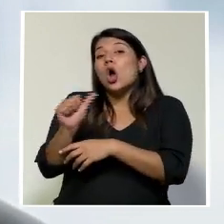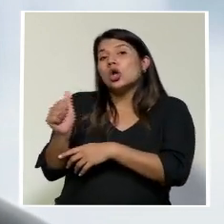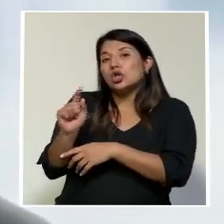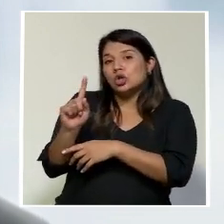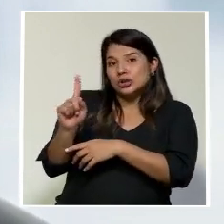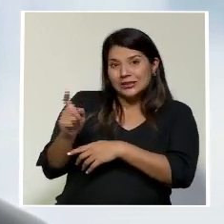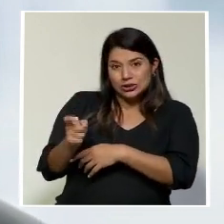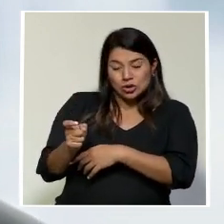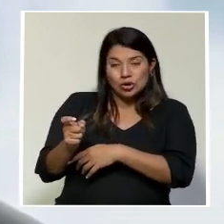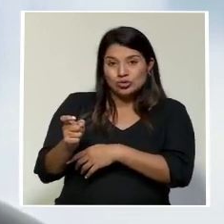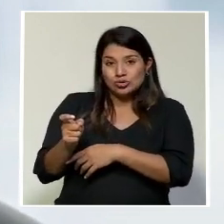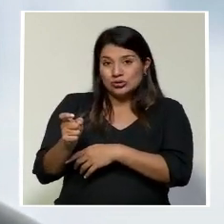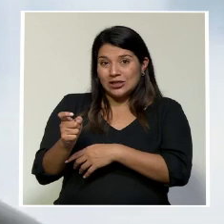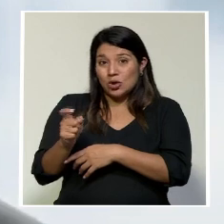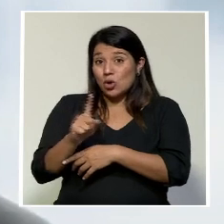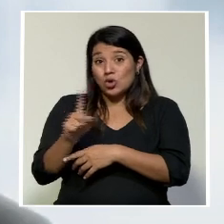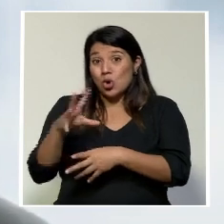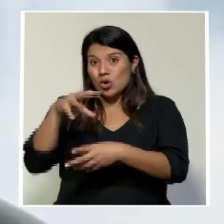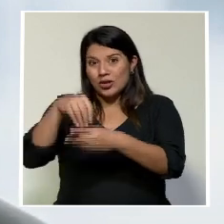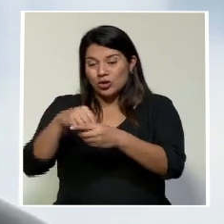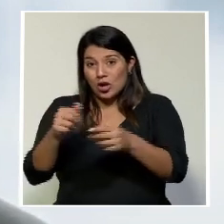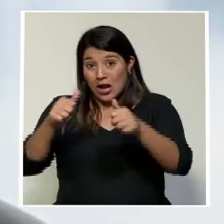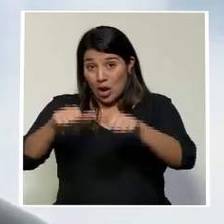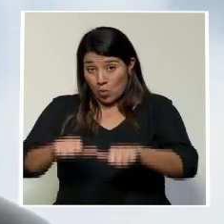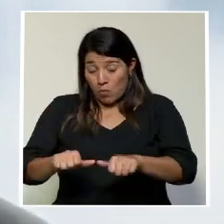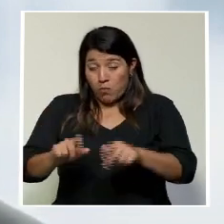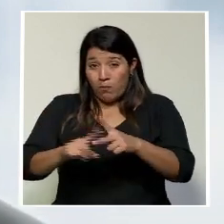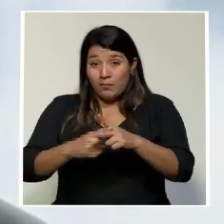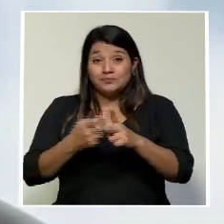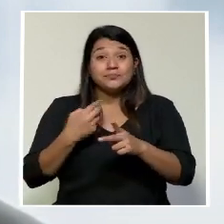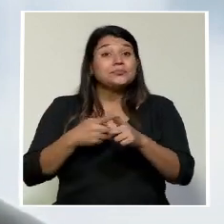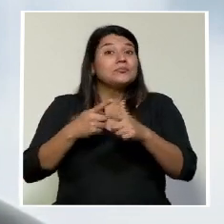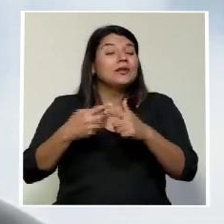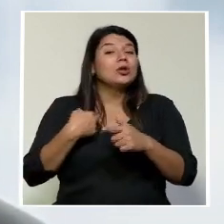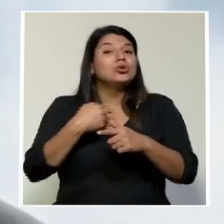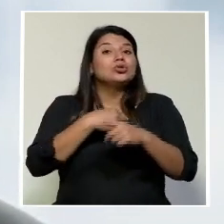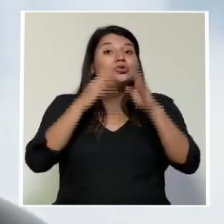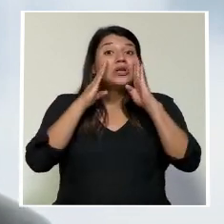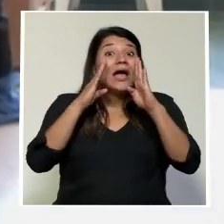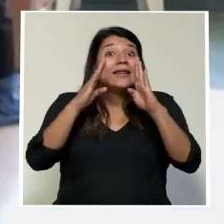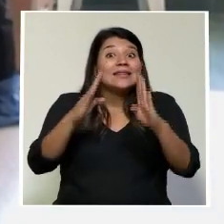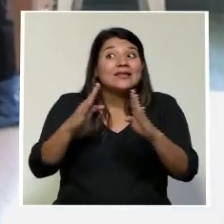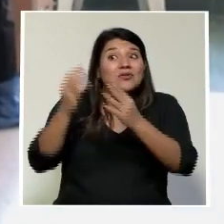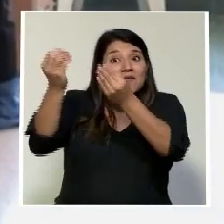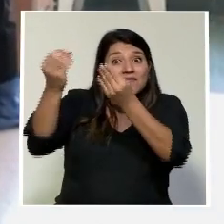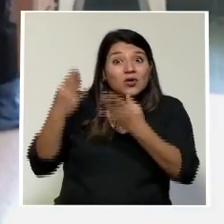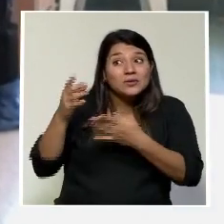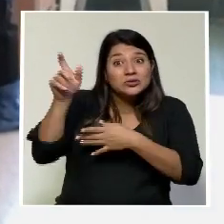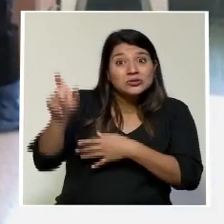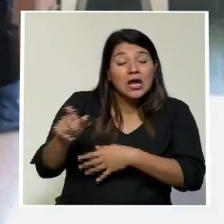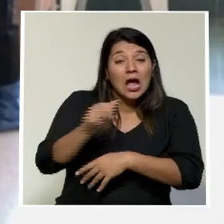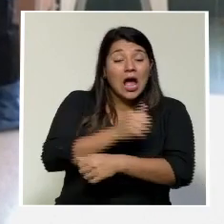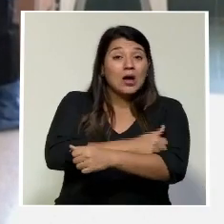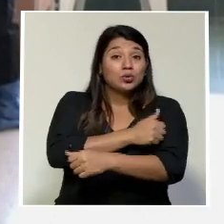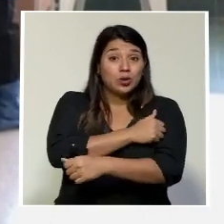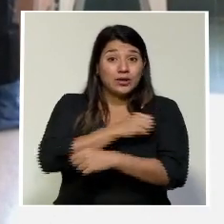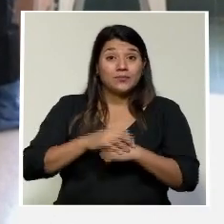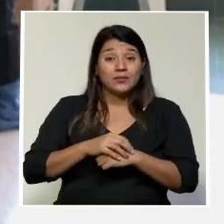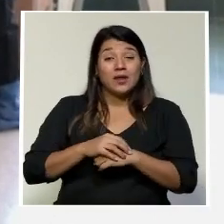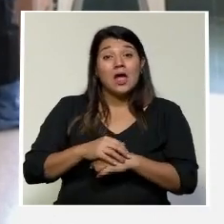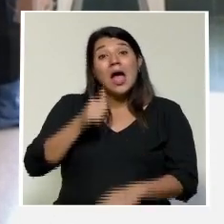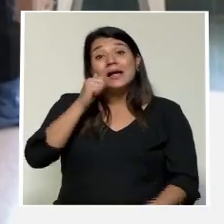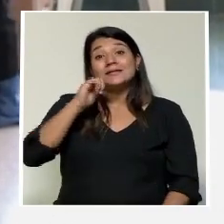previstos en el programa original. Así que estaremos atentos a la definición de las autoridades. Este jueves 9 de septiembre,